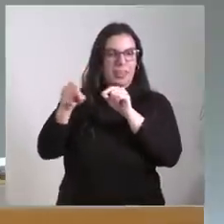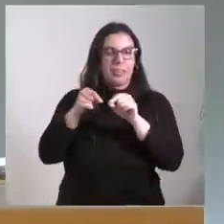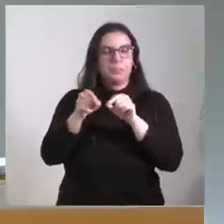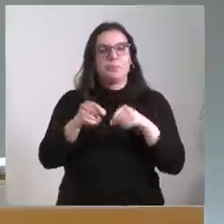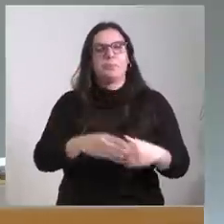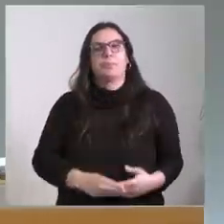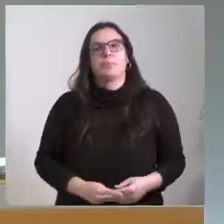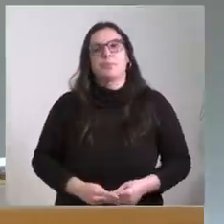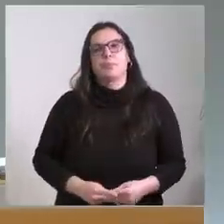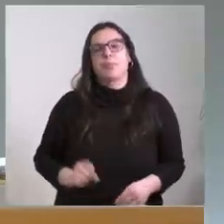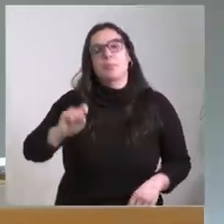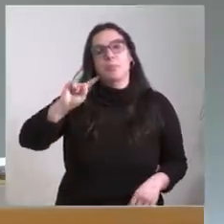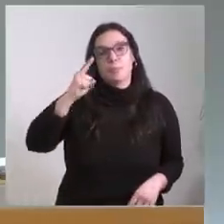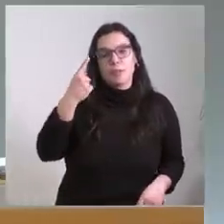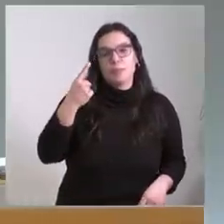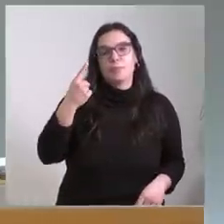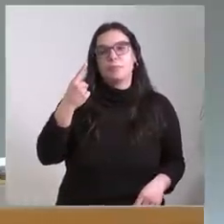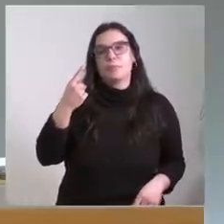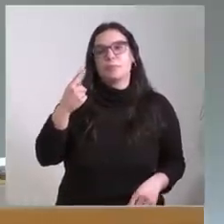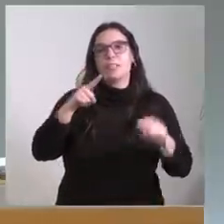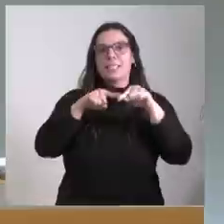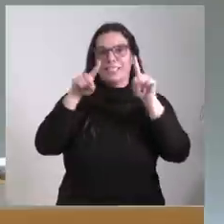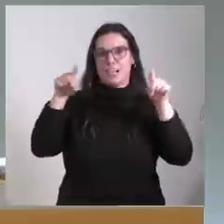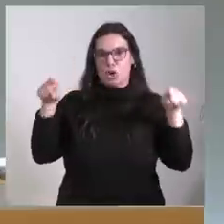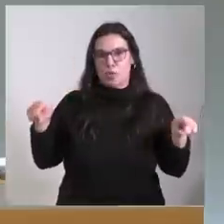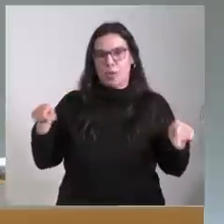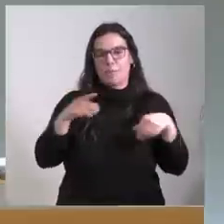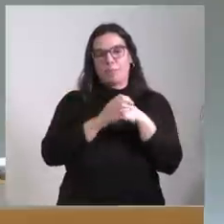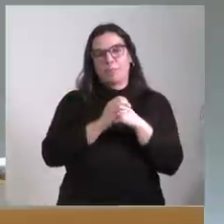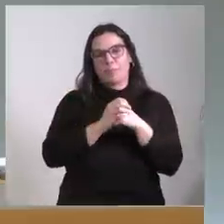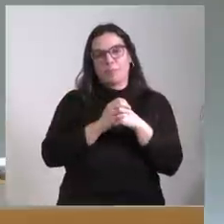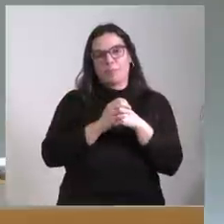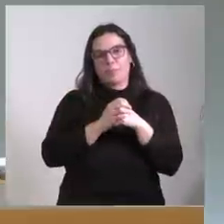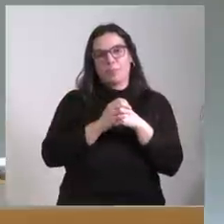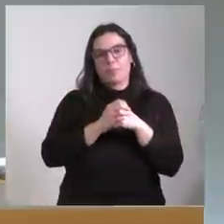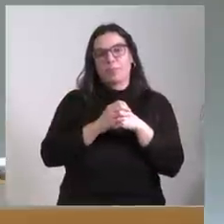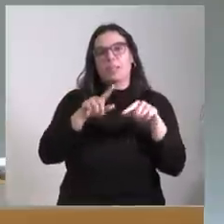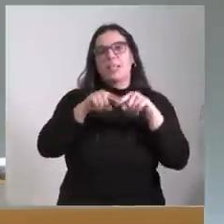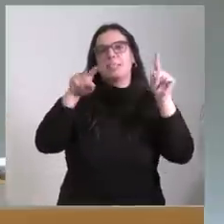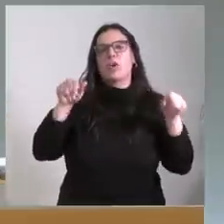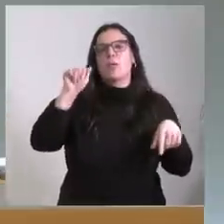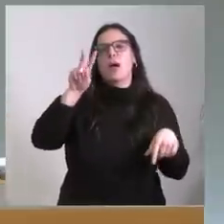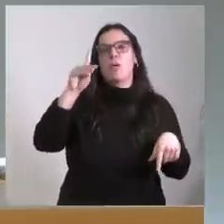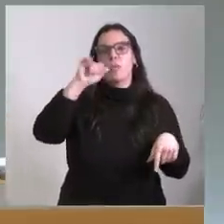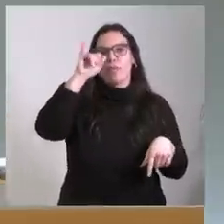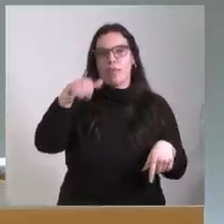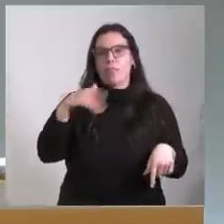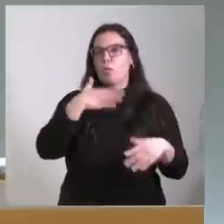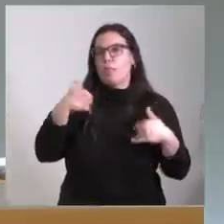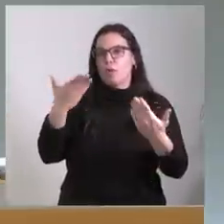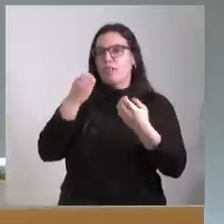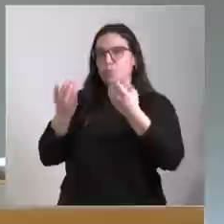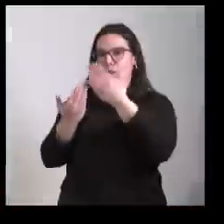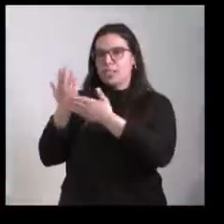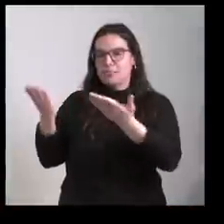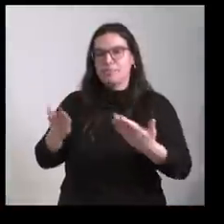vamos a comenzar en Segovia donde tenemos a begoña Rincón de Segovia Audaz cuando quieras begoña adelante Buenos